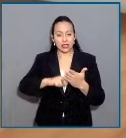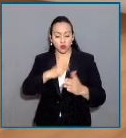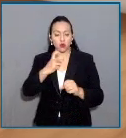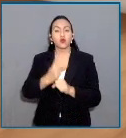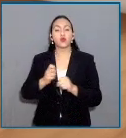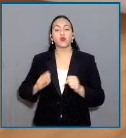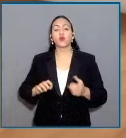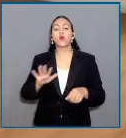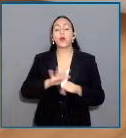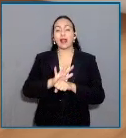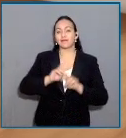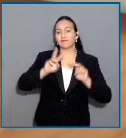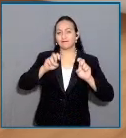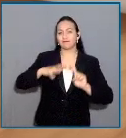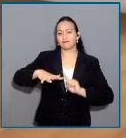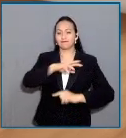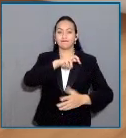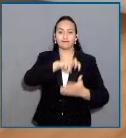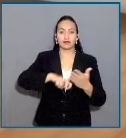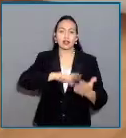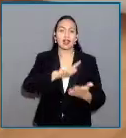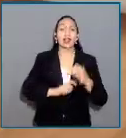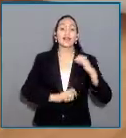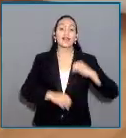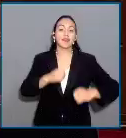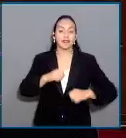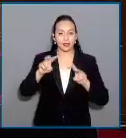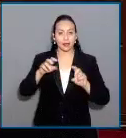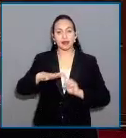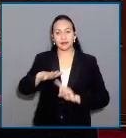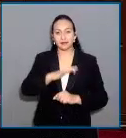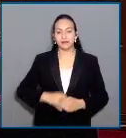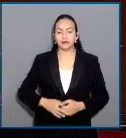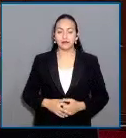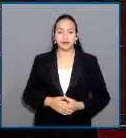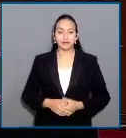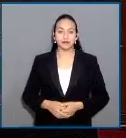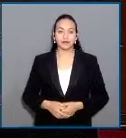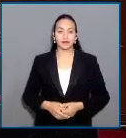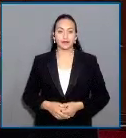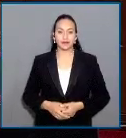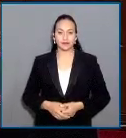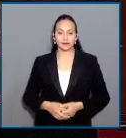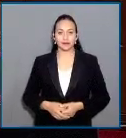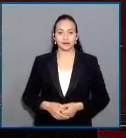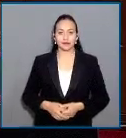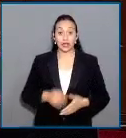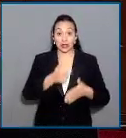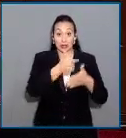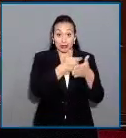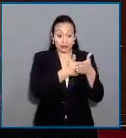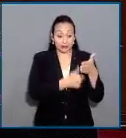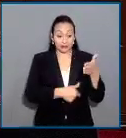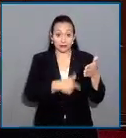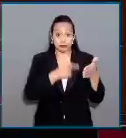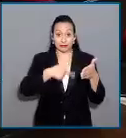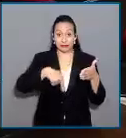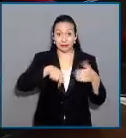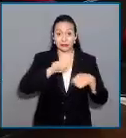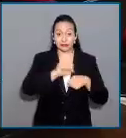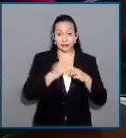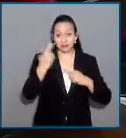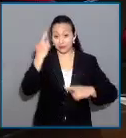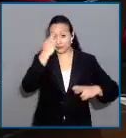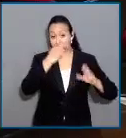reforma constitucional en materia del Poder Judicial. De la lista de asuntos que resolvería el Pleno de la Corte en